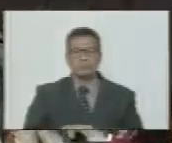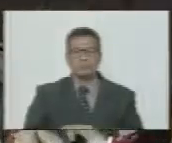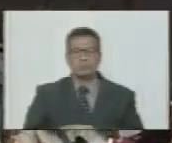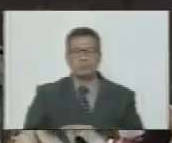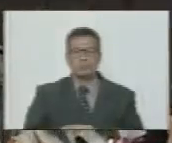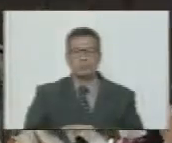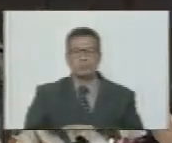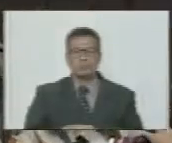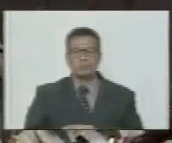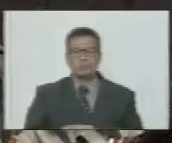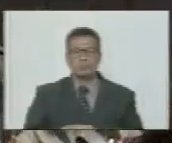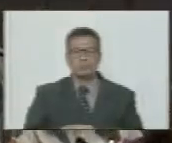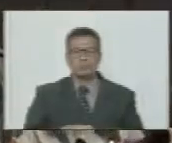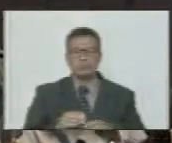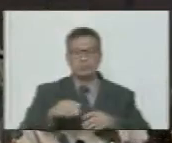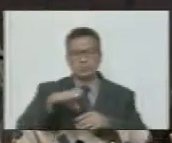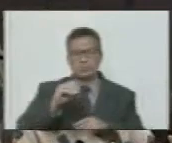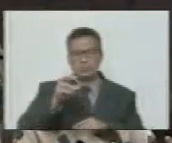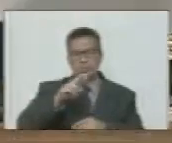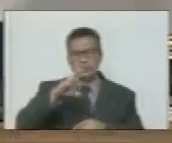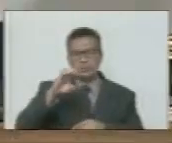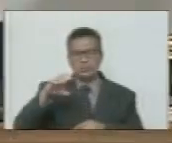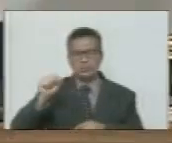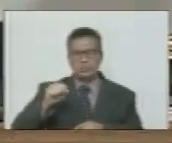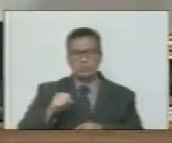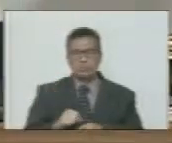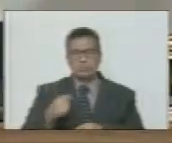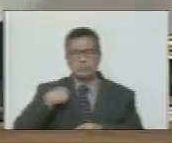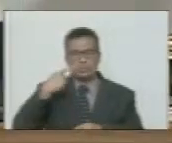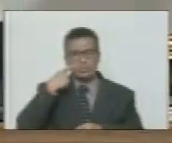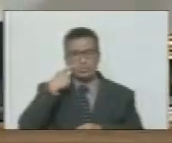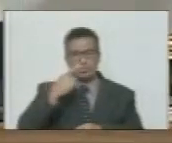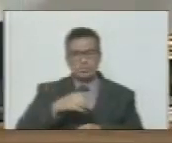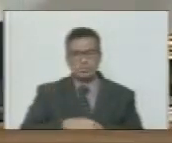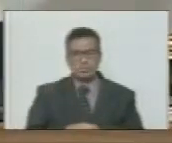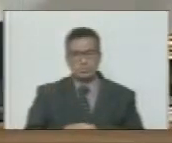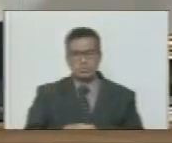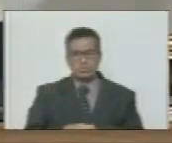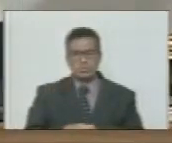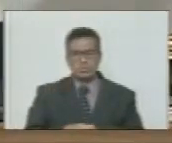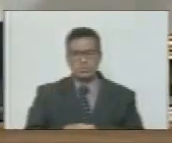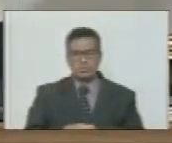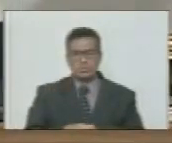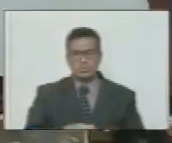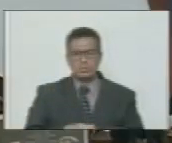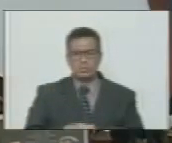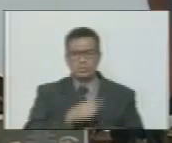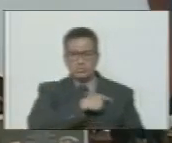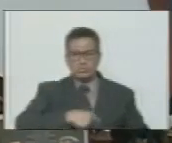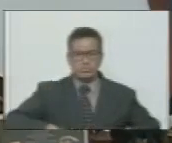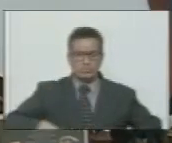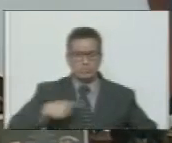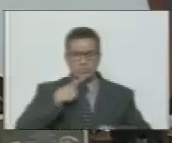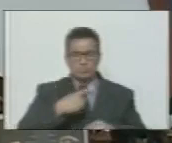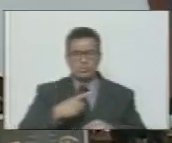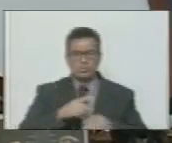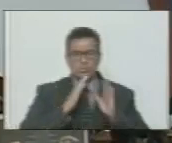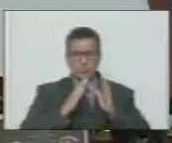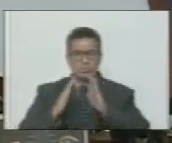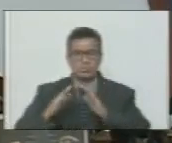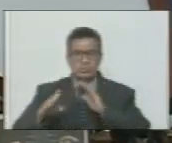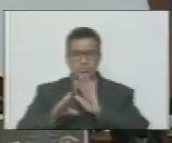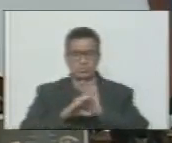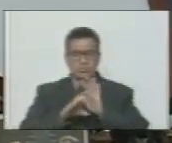Delito de la corrupción. Diputado Correa. Habría que ver la... Presidente,